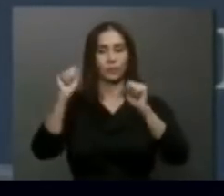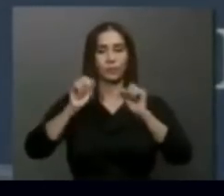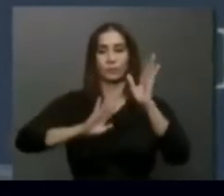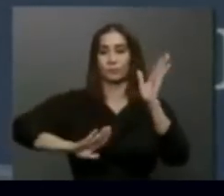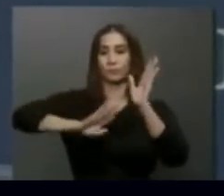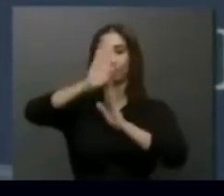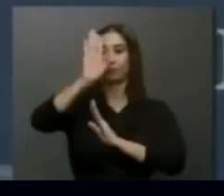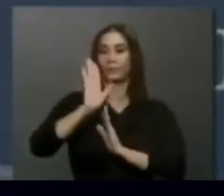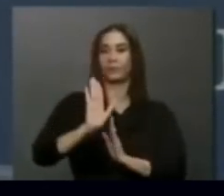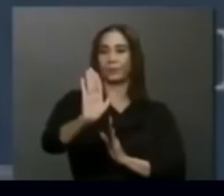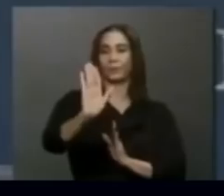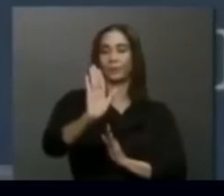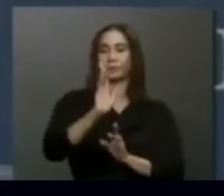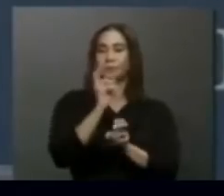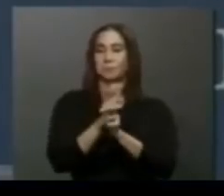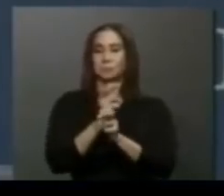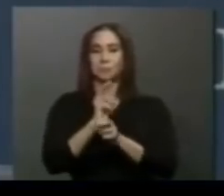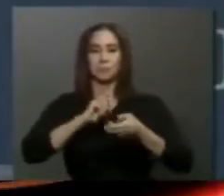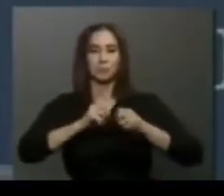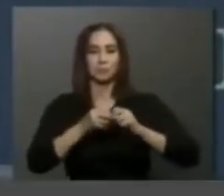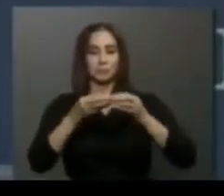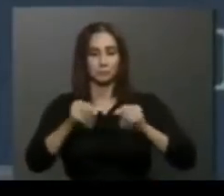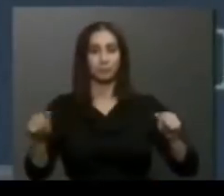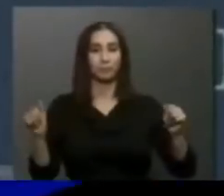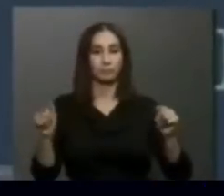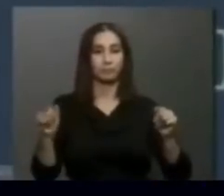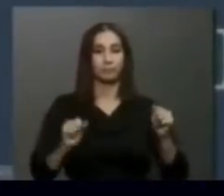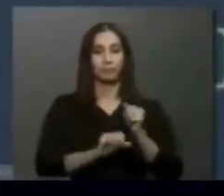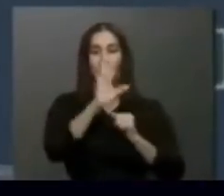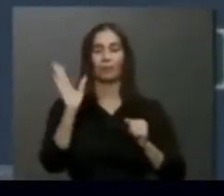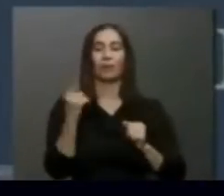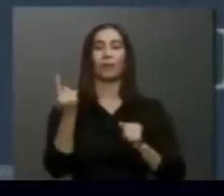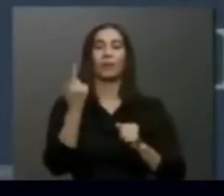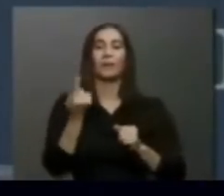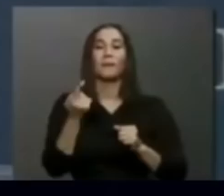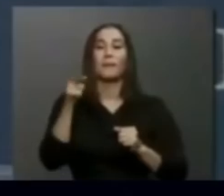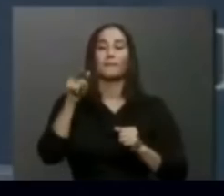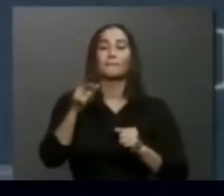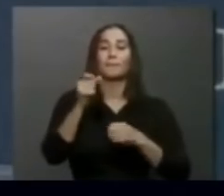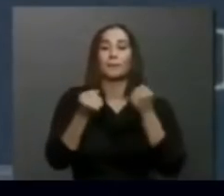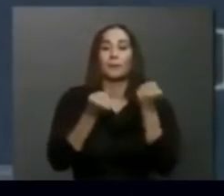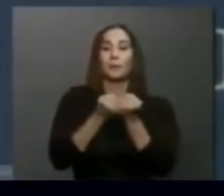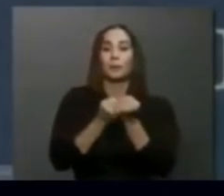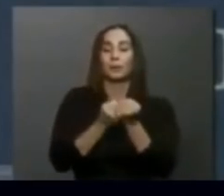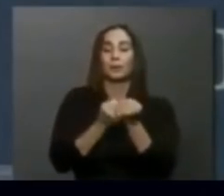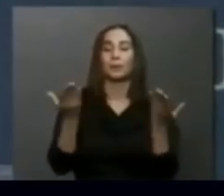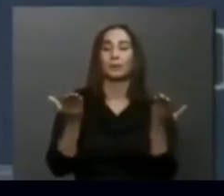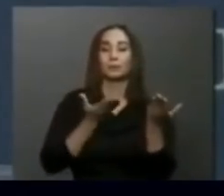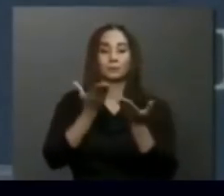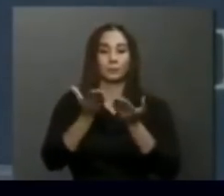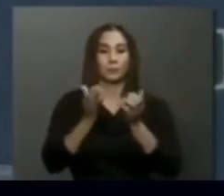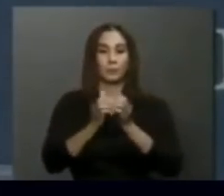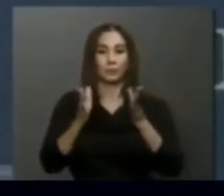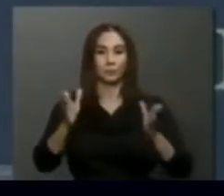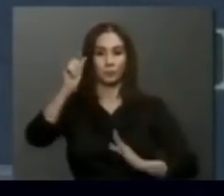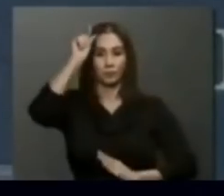superar por ellos mismos sus dificultades y sus problemas. Claro, siempre que tengan esa garantía de los servicios públicos